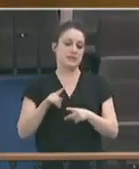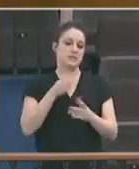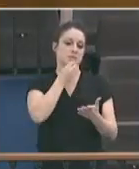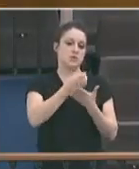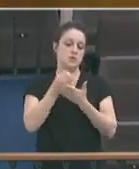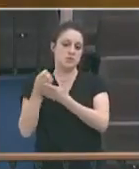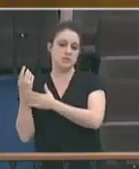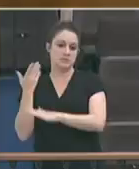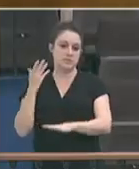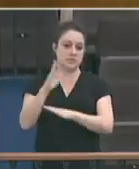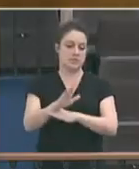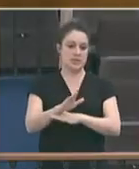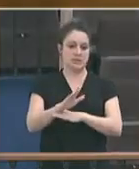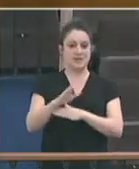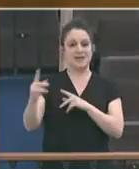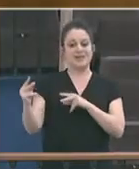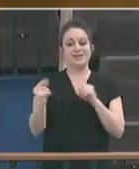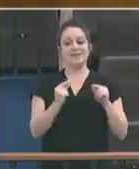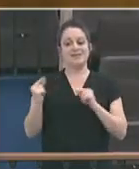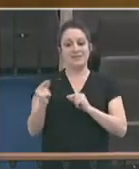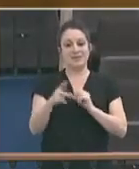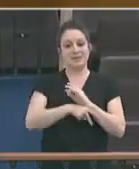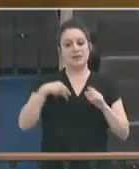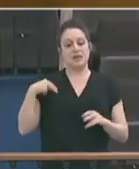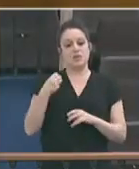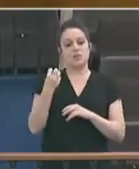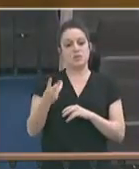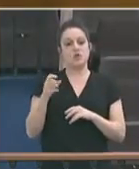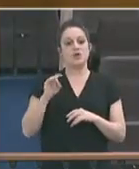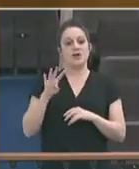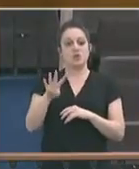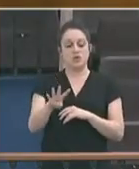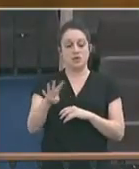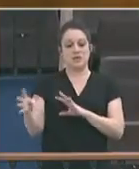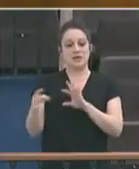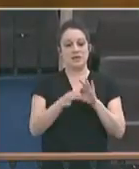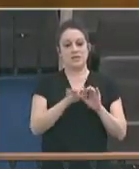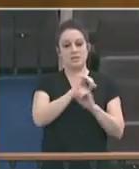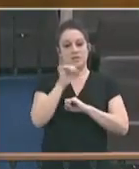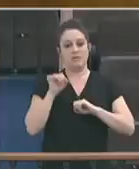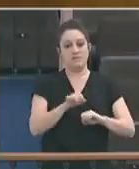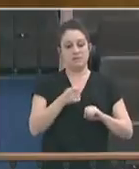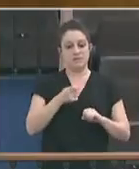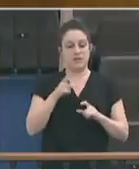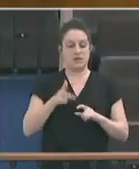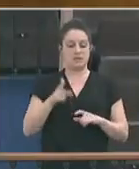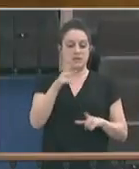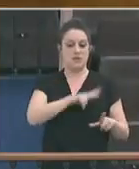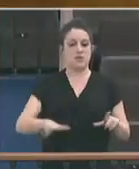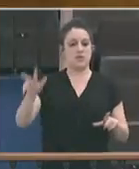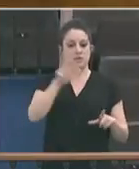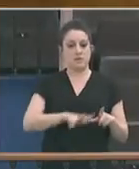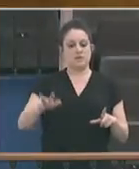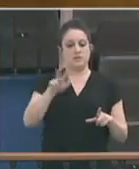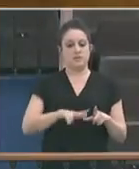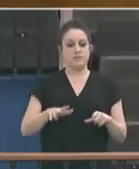parlamentarios al debate general número 14 relativo a la defensa del Estado de Derecho y cohesión de España, presentado por el